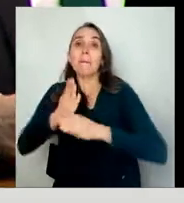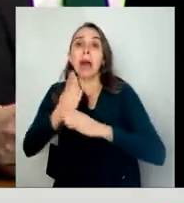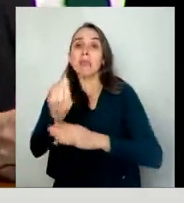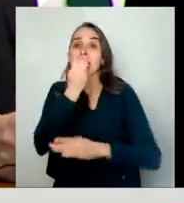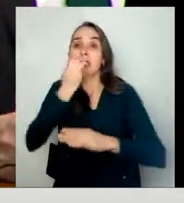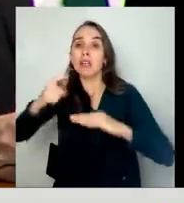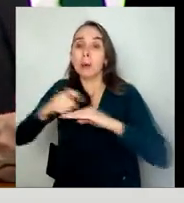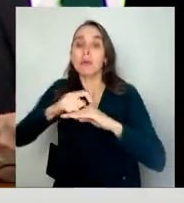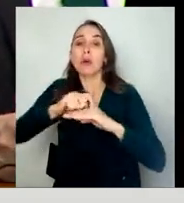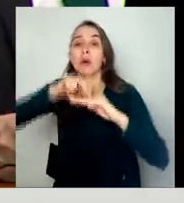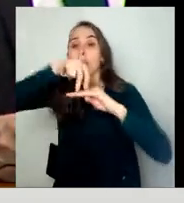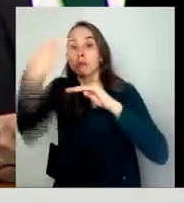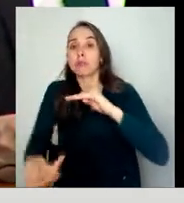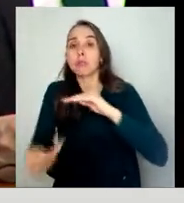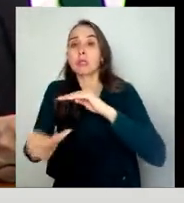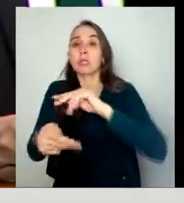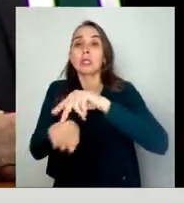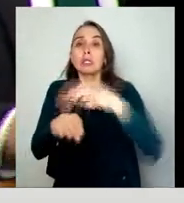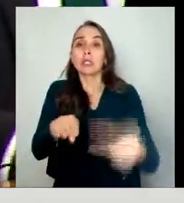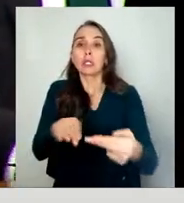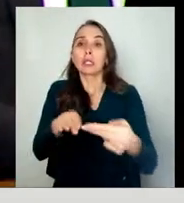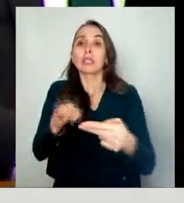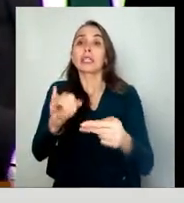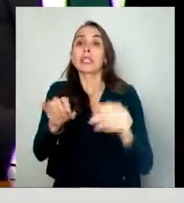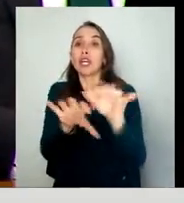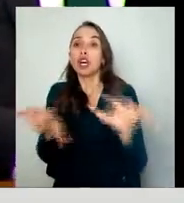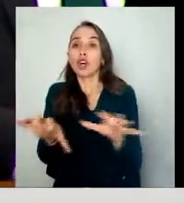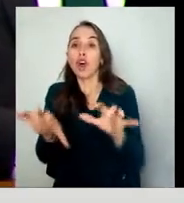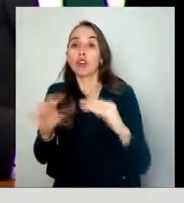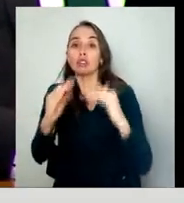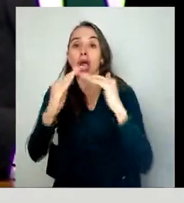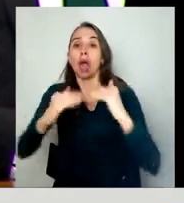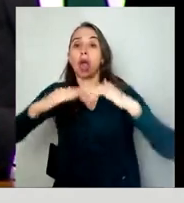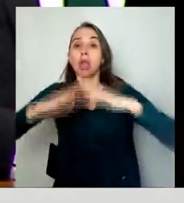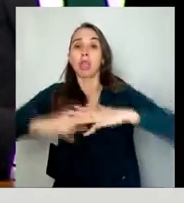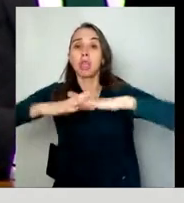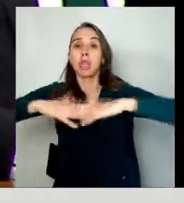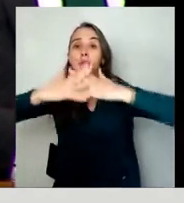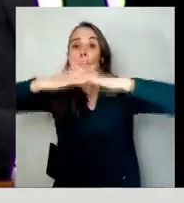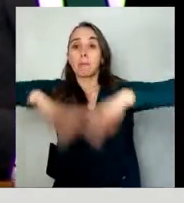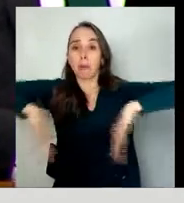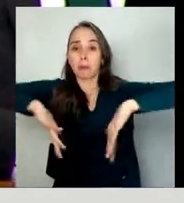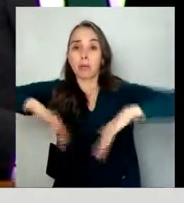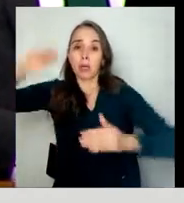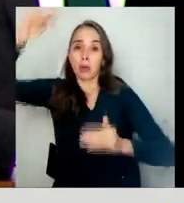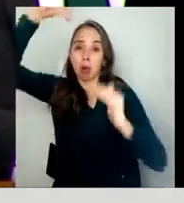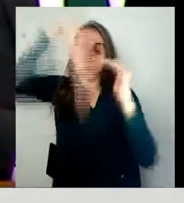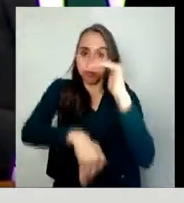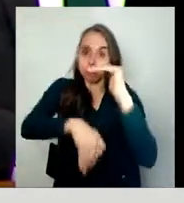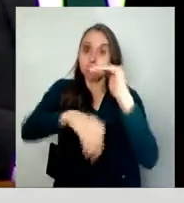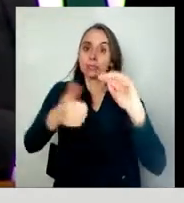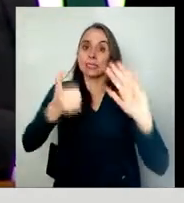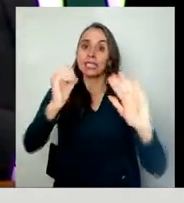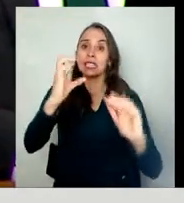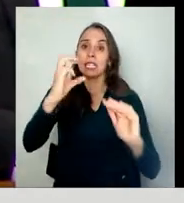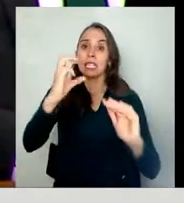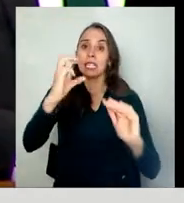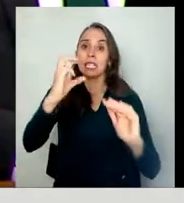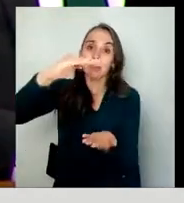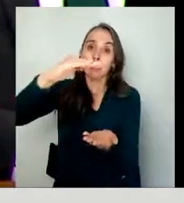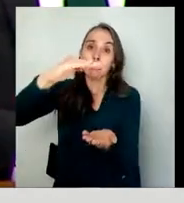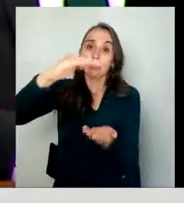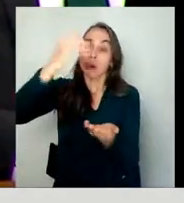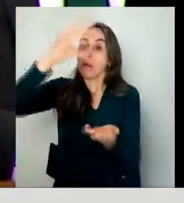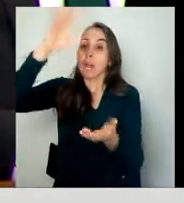y muchos de ellos de su electrodomésticos se hayan caído desde más de 60 centímetros de altura lo que ha terminado dañandolos completamente por